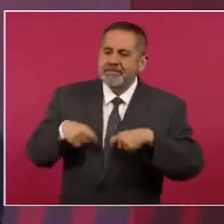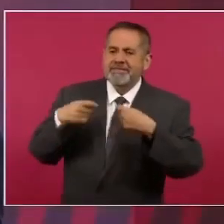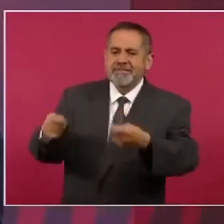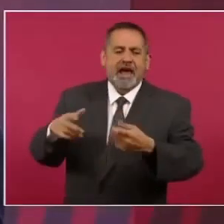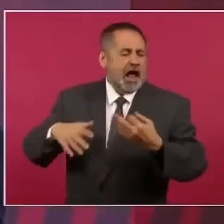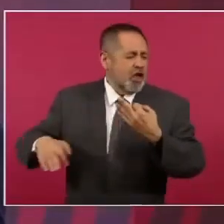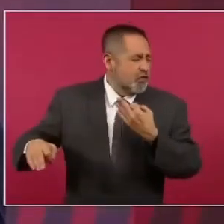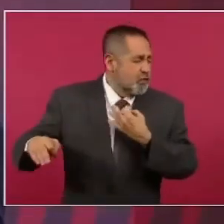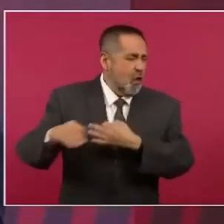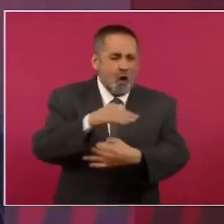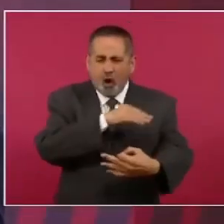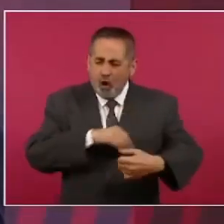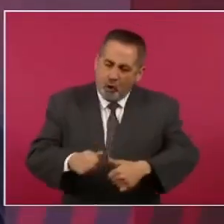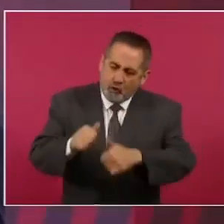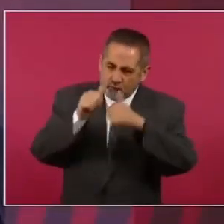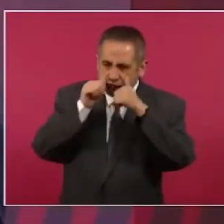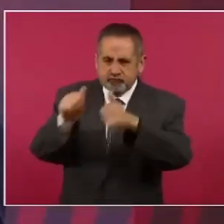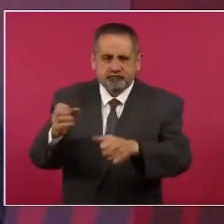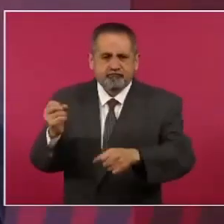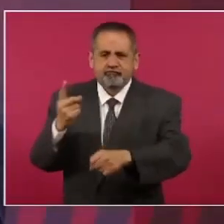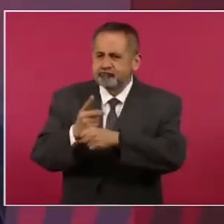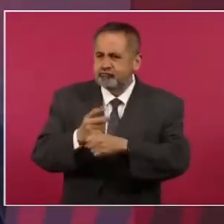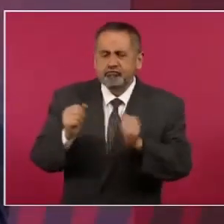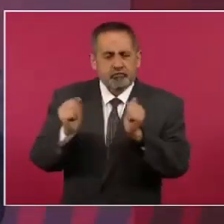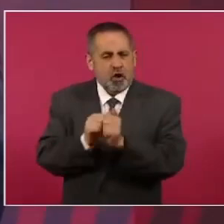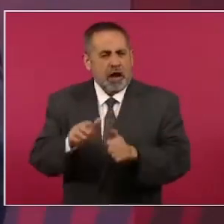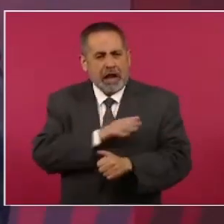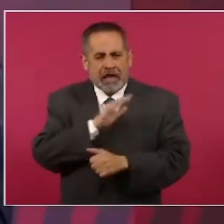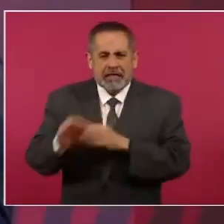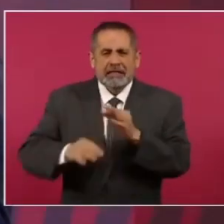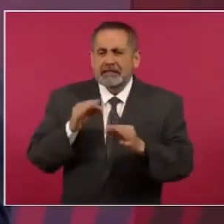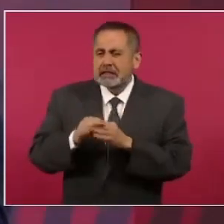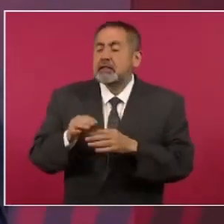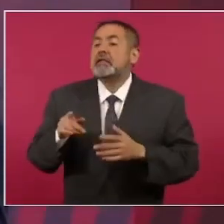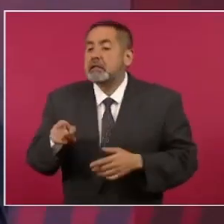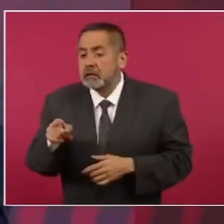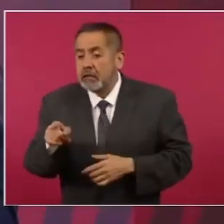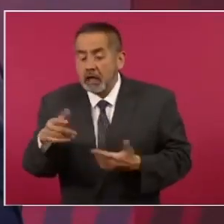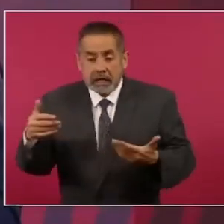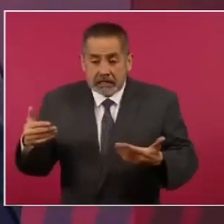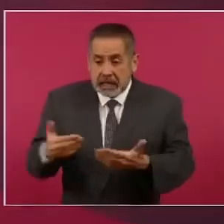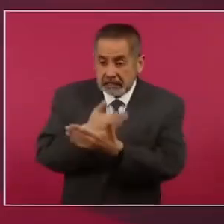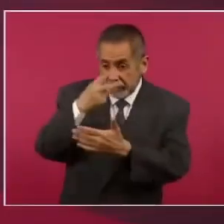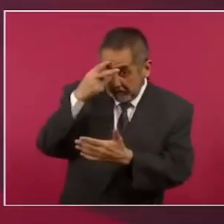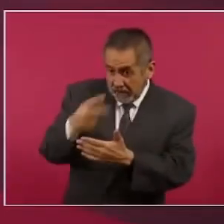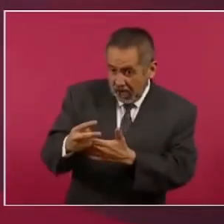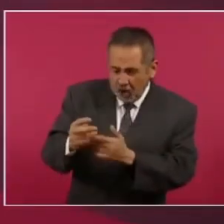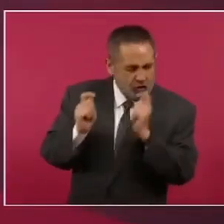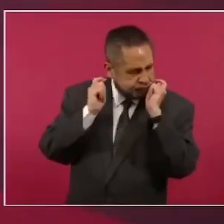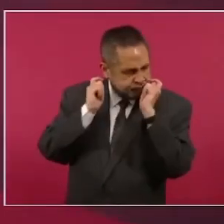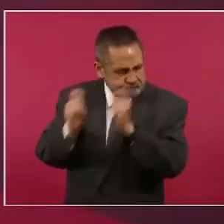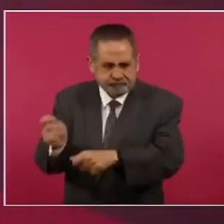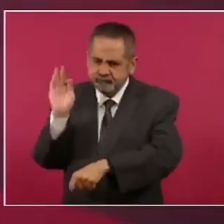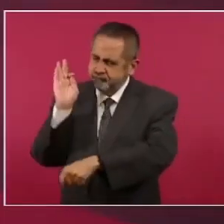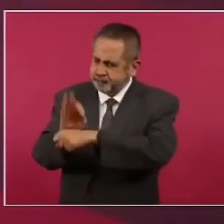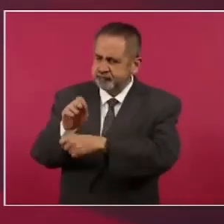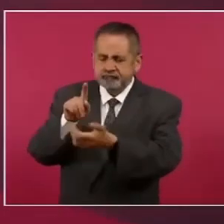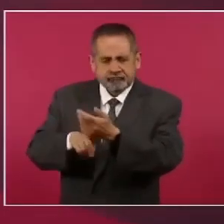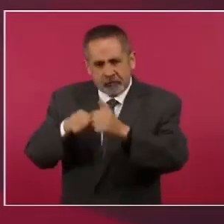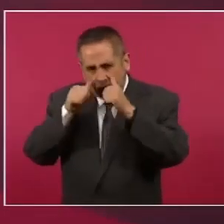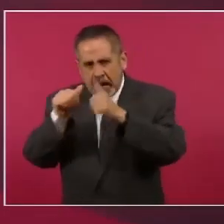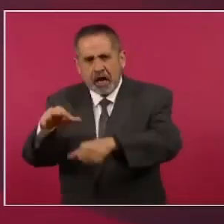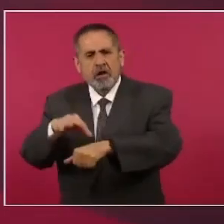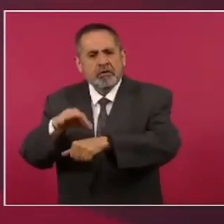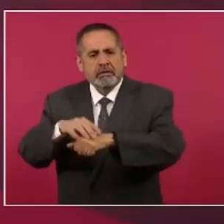a la atención médica oportuna, de calidad, por el simple y glorioso hecho de nacer mexicana o mexicano.